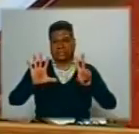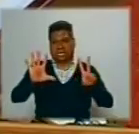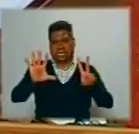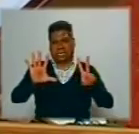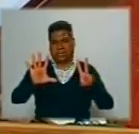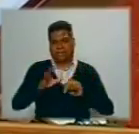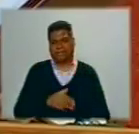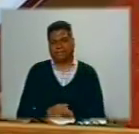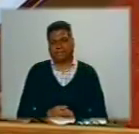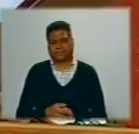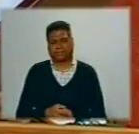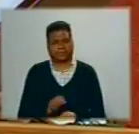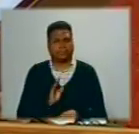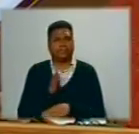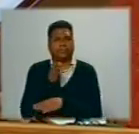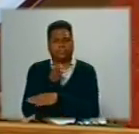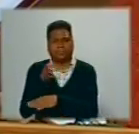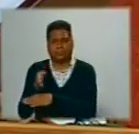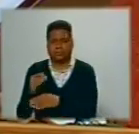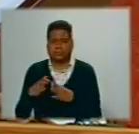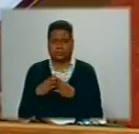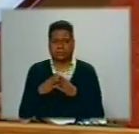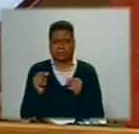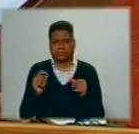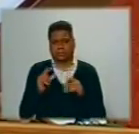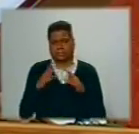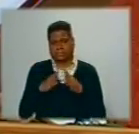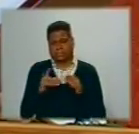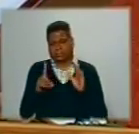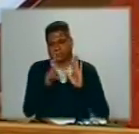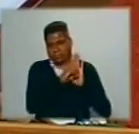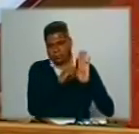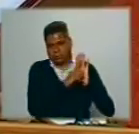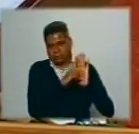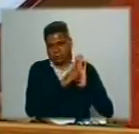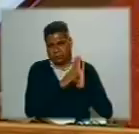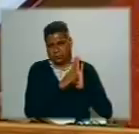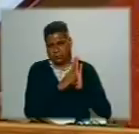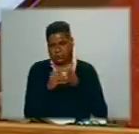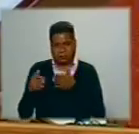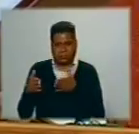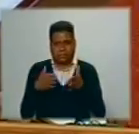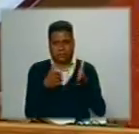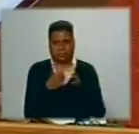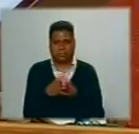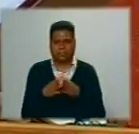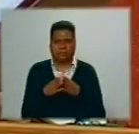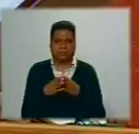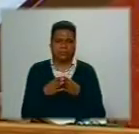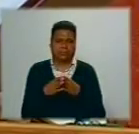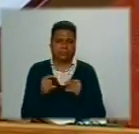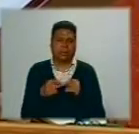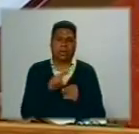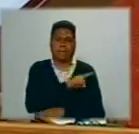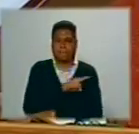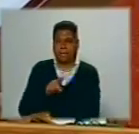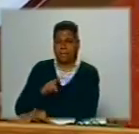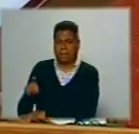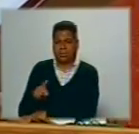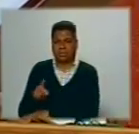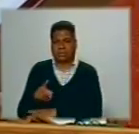mecanismos efectivos para la tutela administrativa de sus derechos e intereses que conduzcan a la adecuada prevención, sanción y